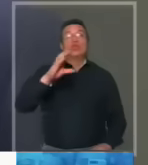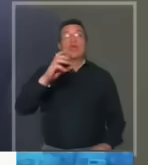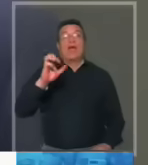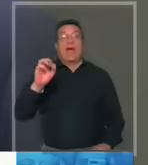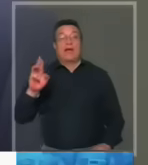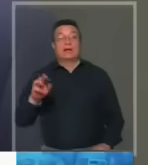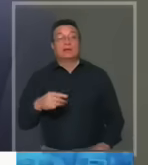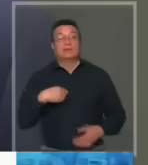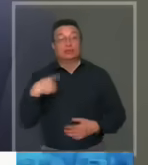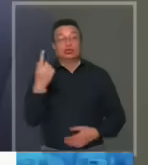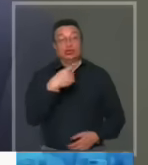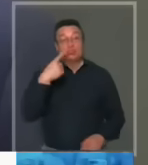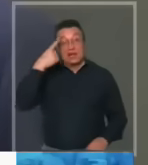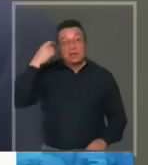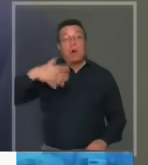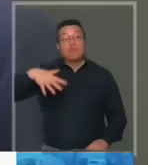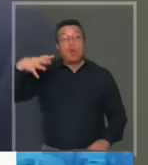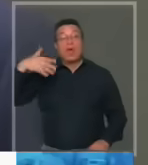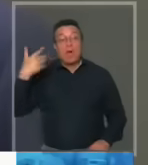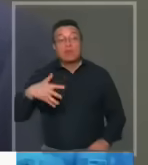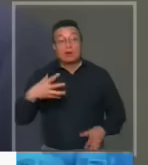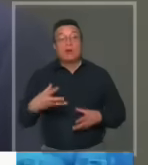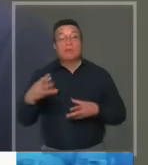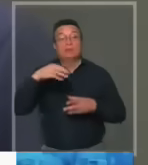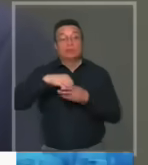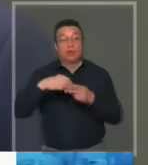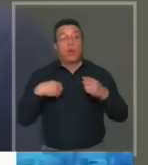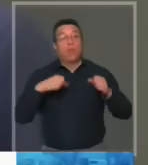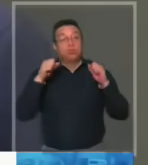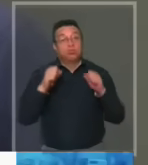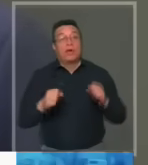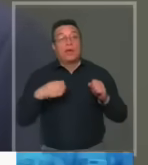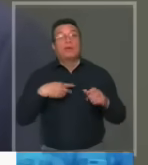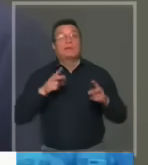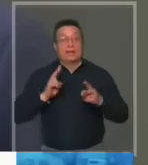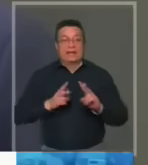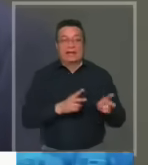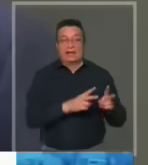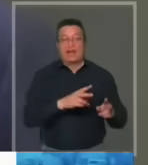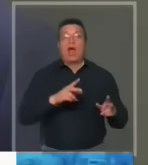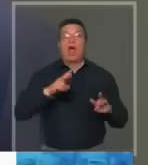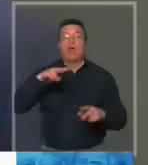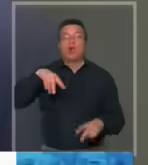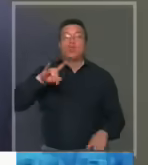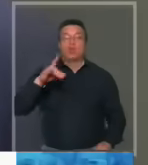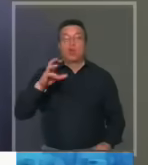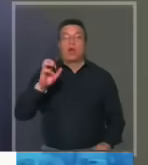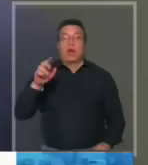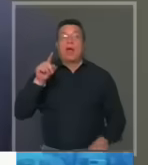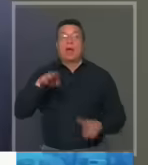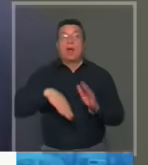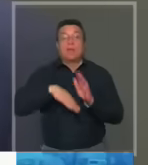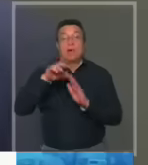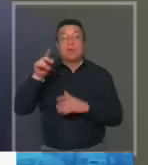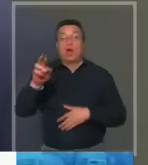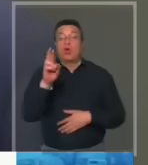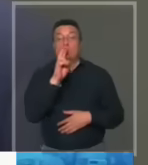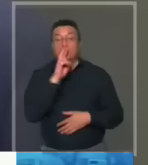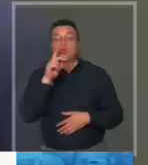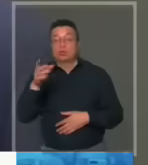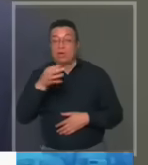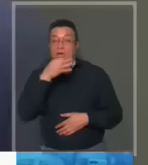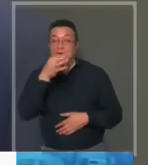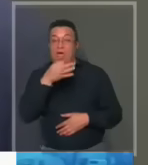think that's important to also include the possibility for nuclear war and for the use of nuclear bombs, not least